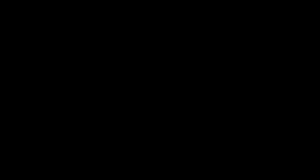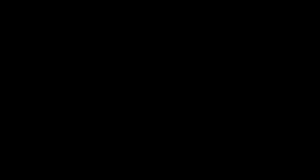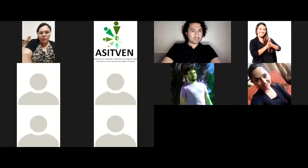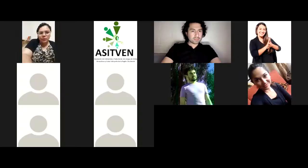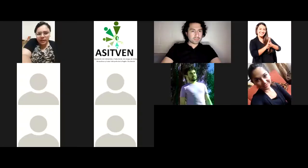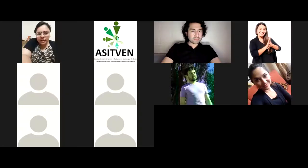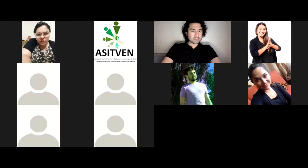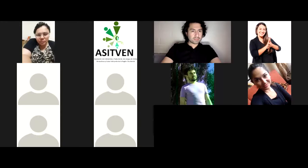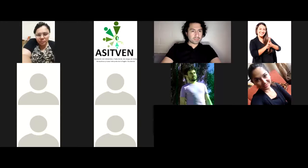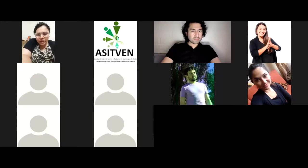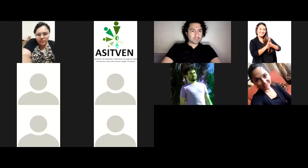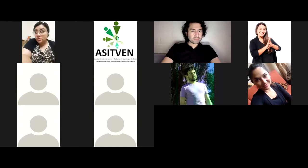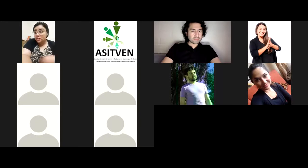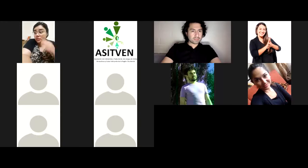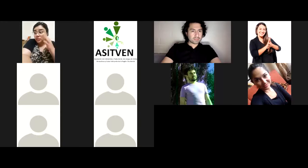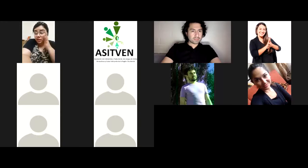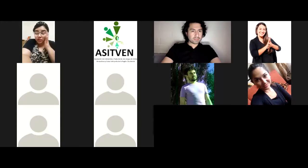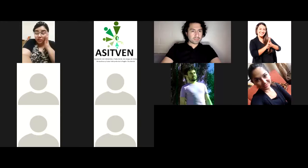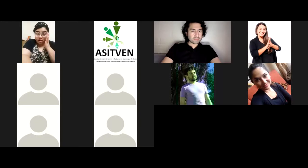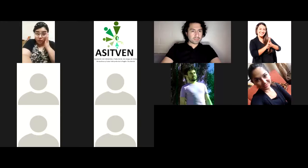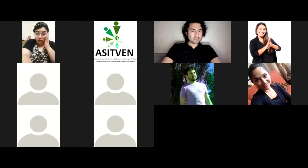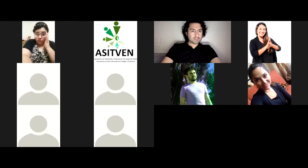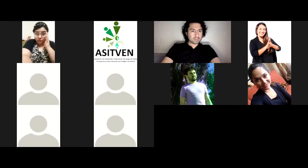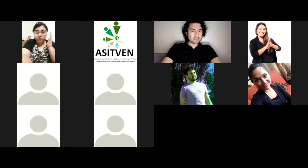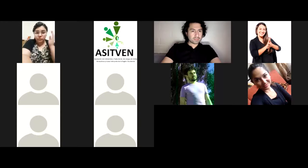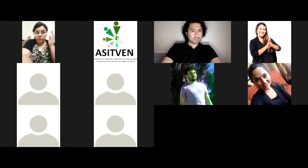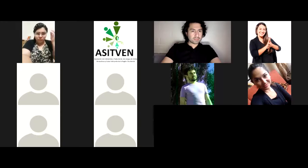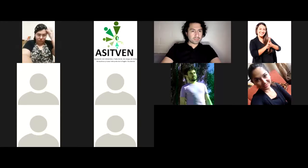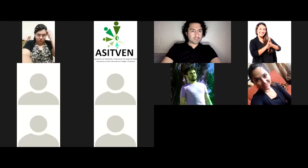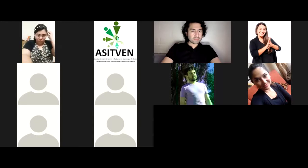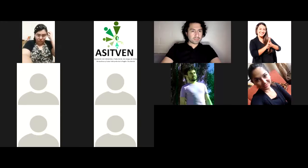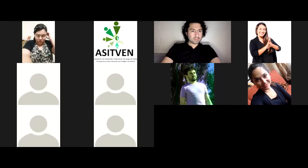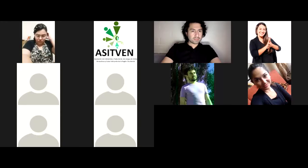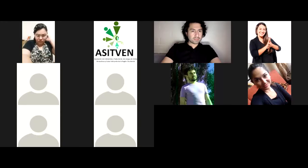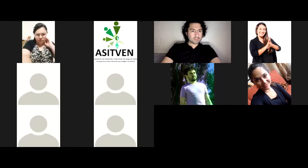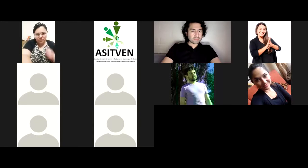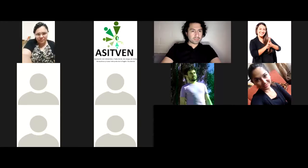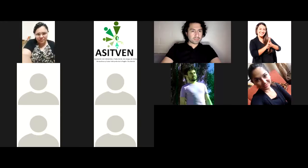Igual cualquier cosa estoy por acá si necesitan algo.